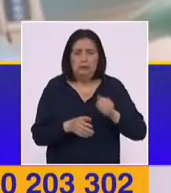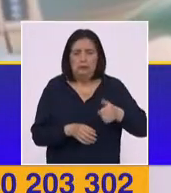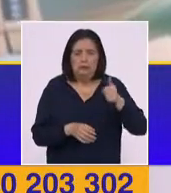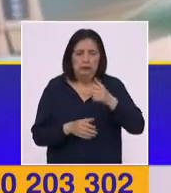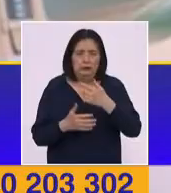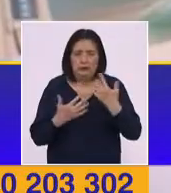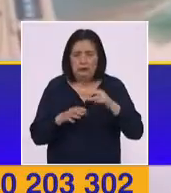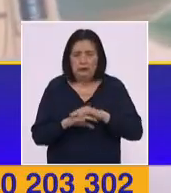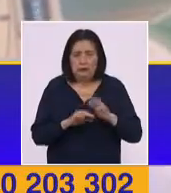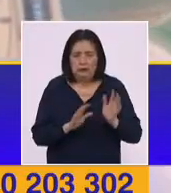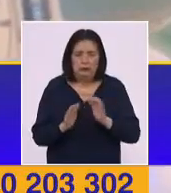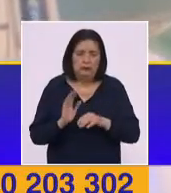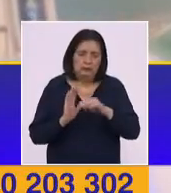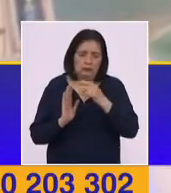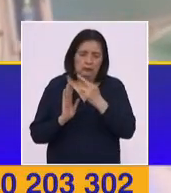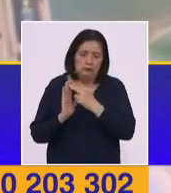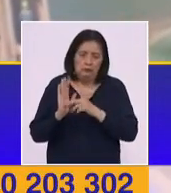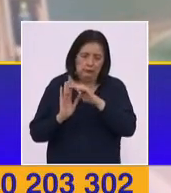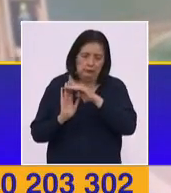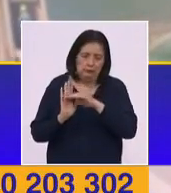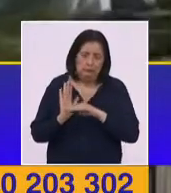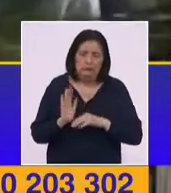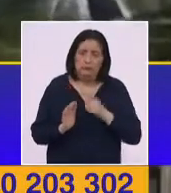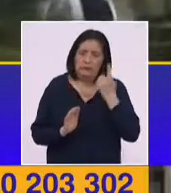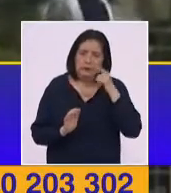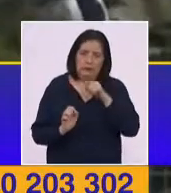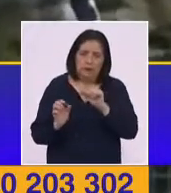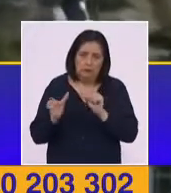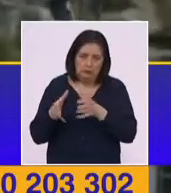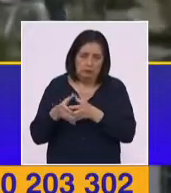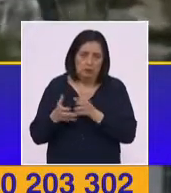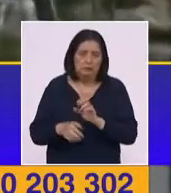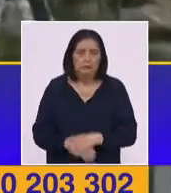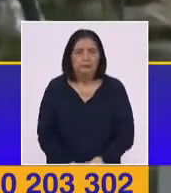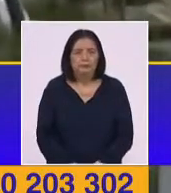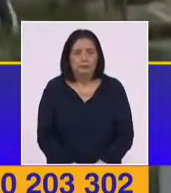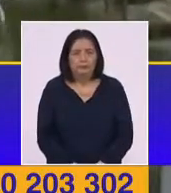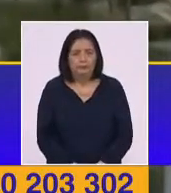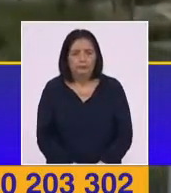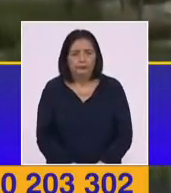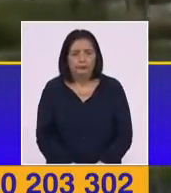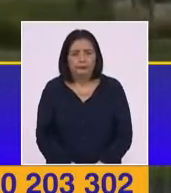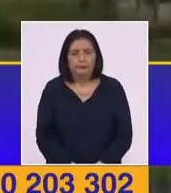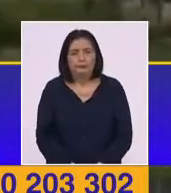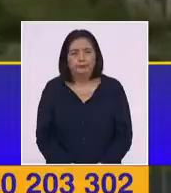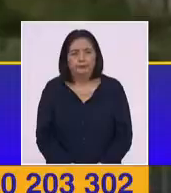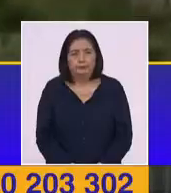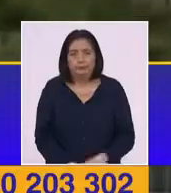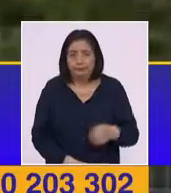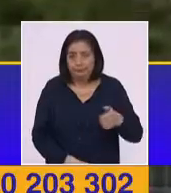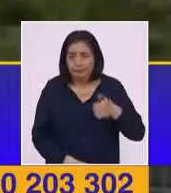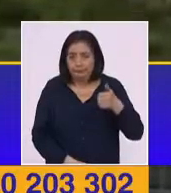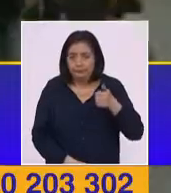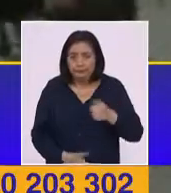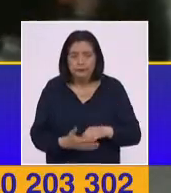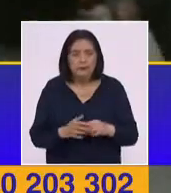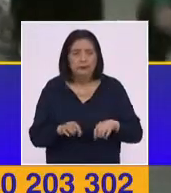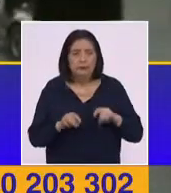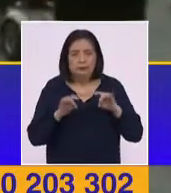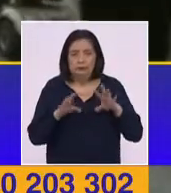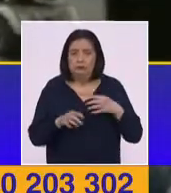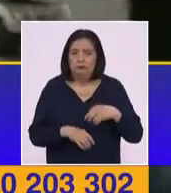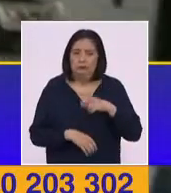están diseñando restricciones exclusivas para esta población. Las autoridades austriacas son las